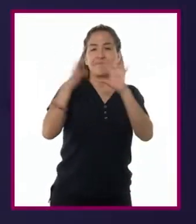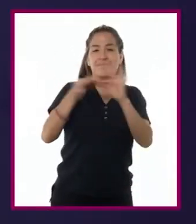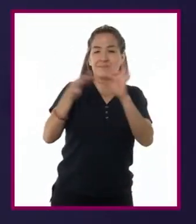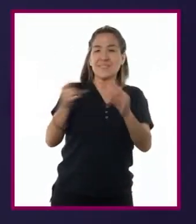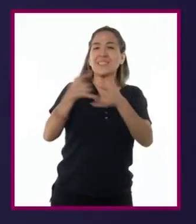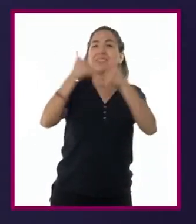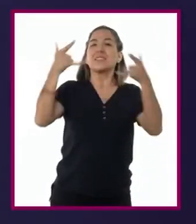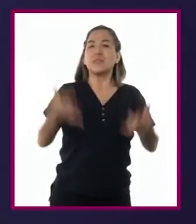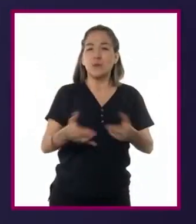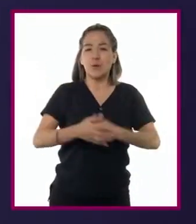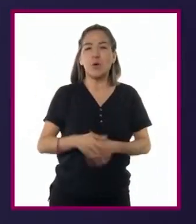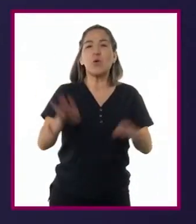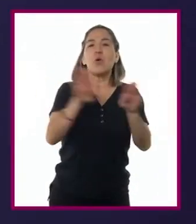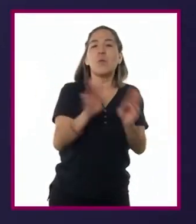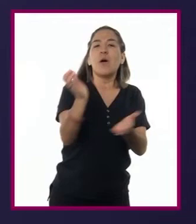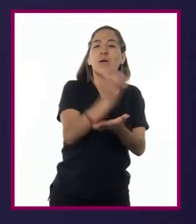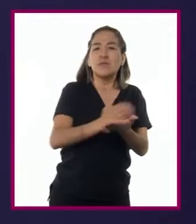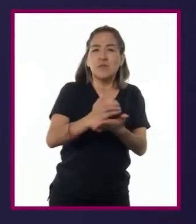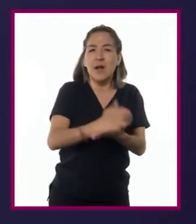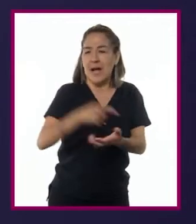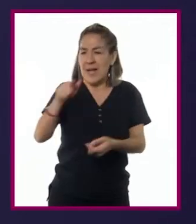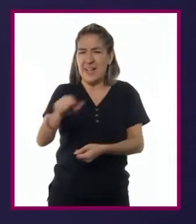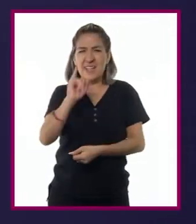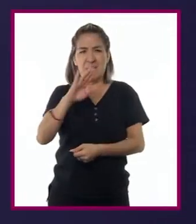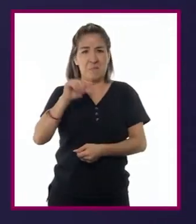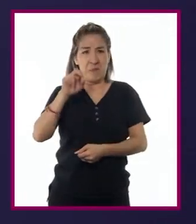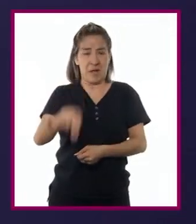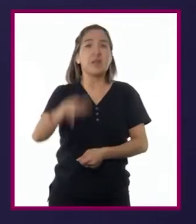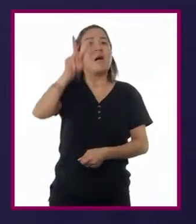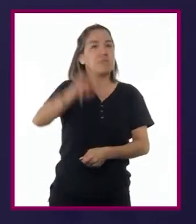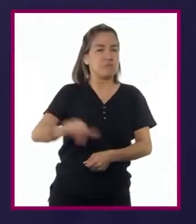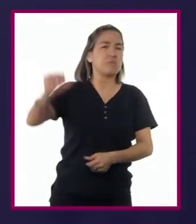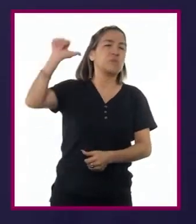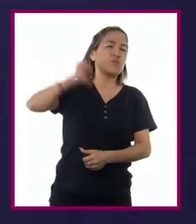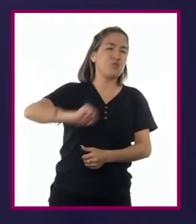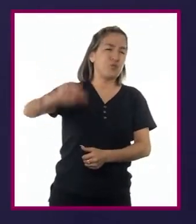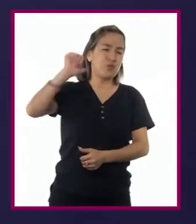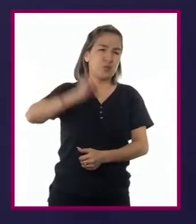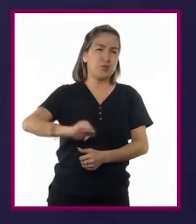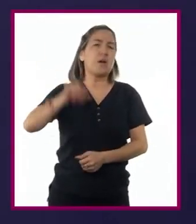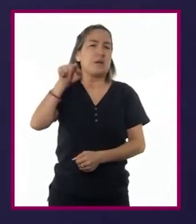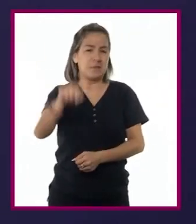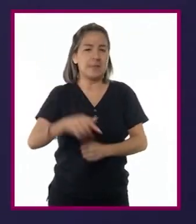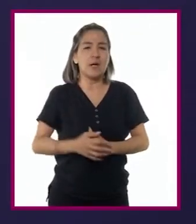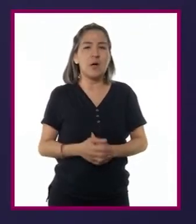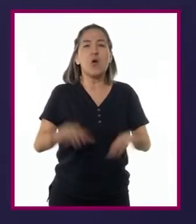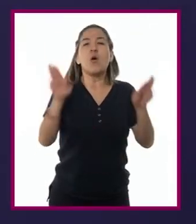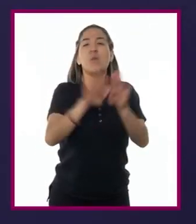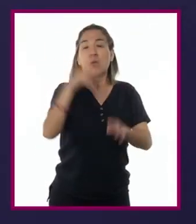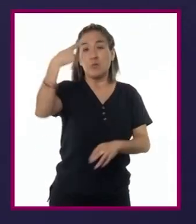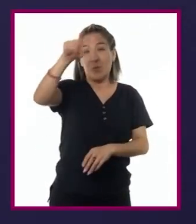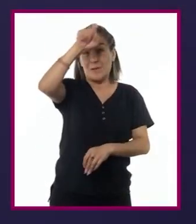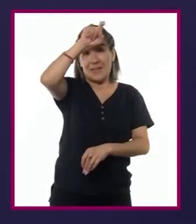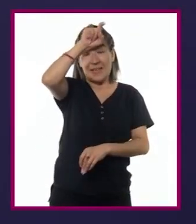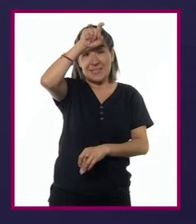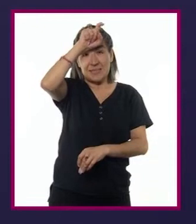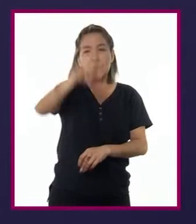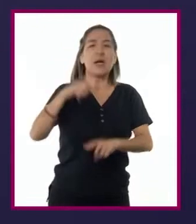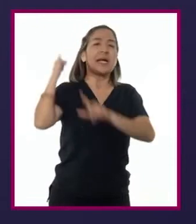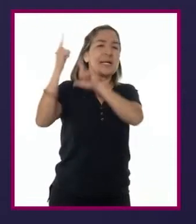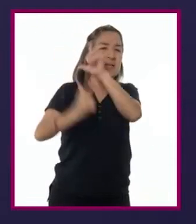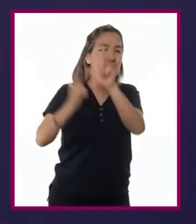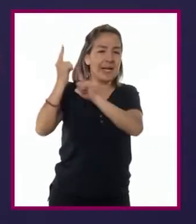La idea de curar con imanes es muy antigua, pues en escritos egipcios,